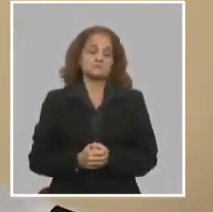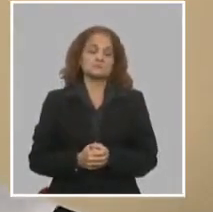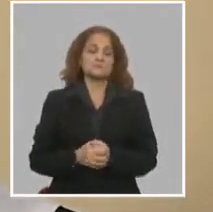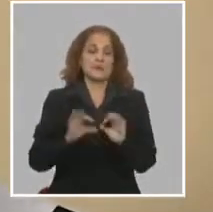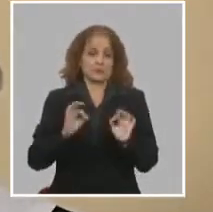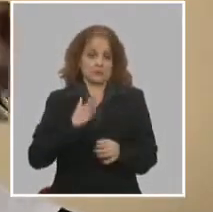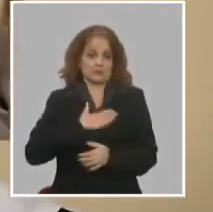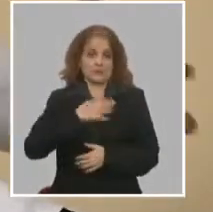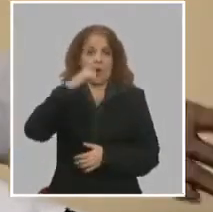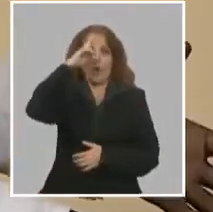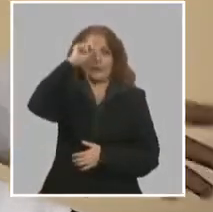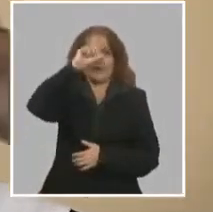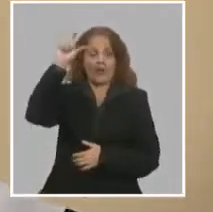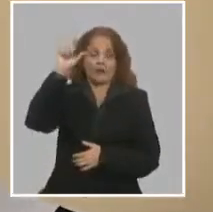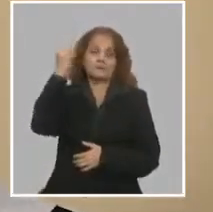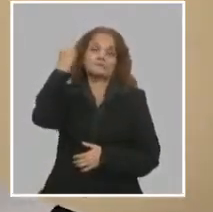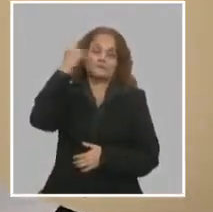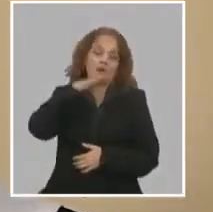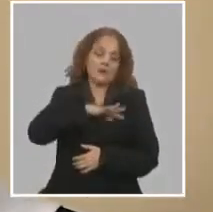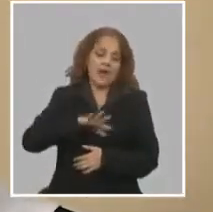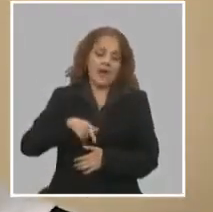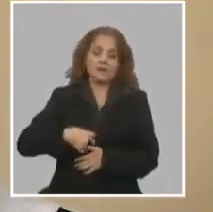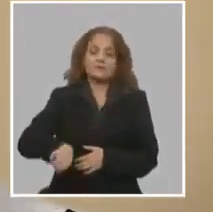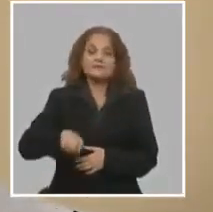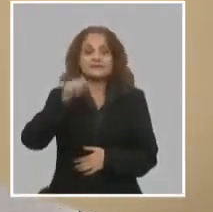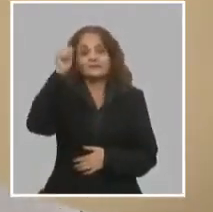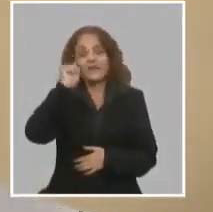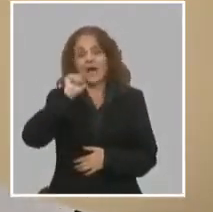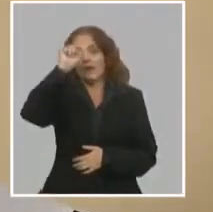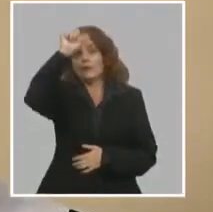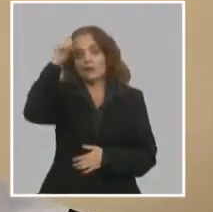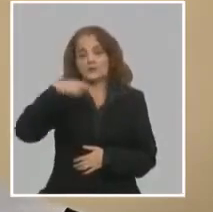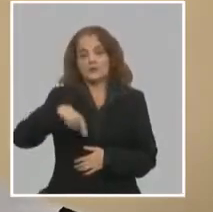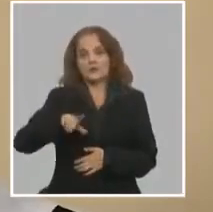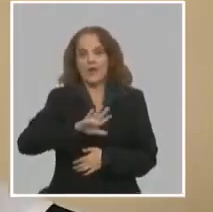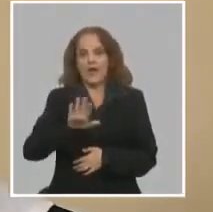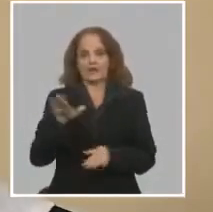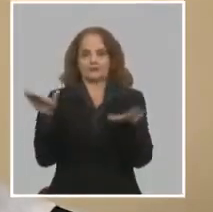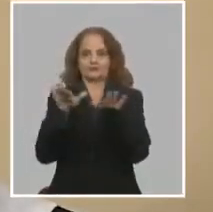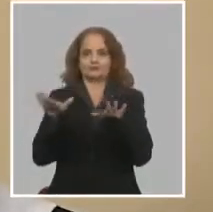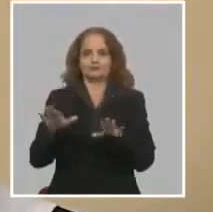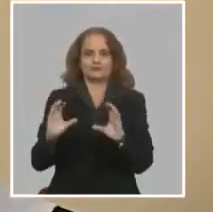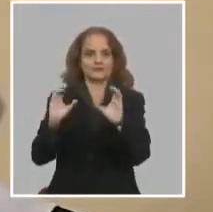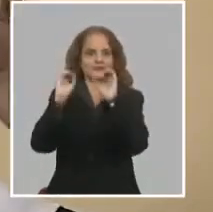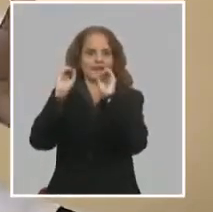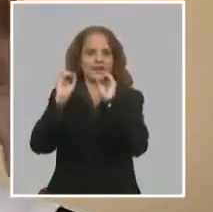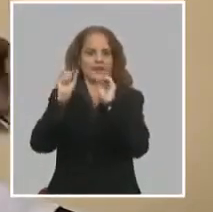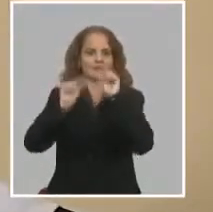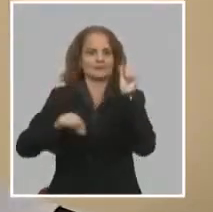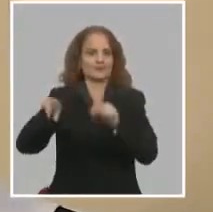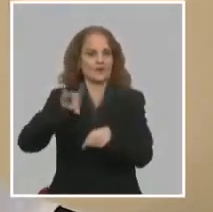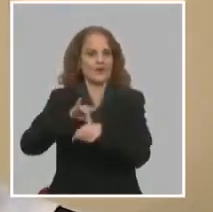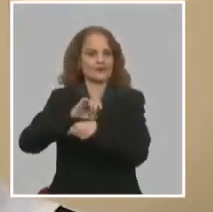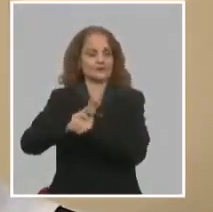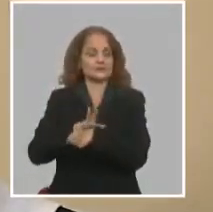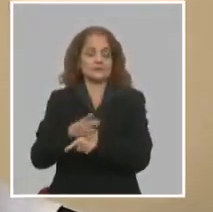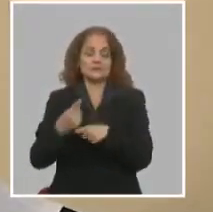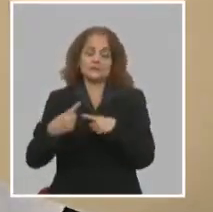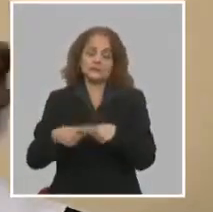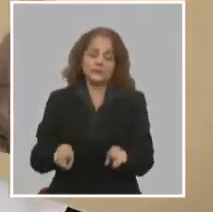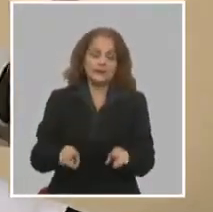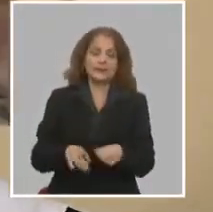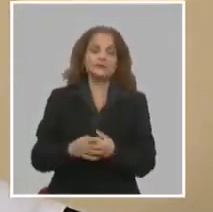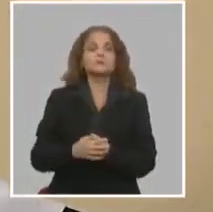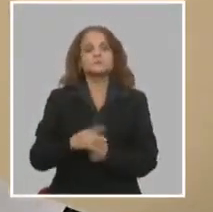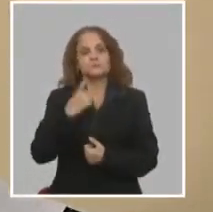pensábamos que para fin de semana podía estar libre de todos los casos que permanecían en